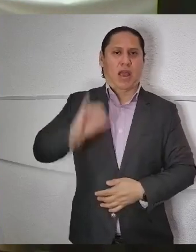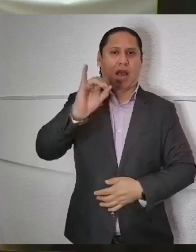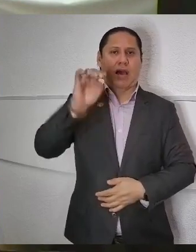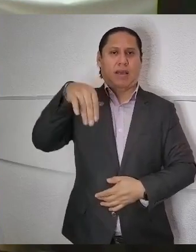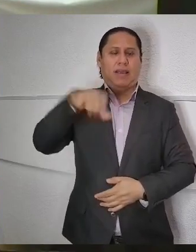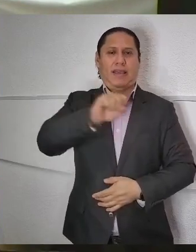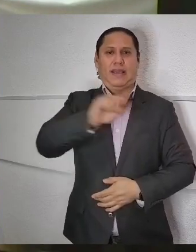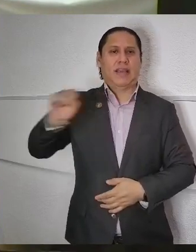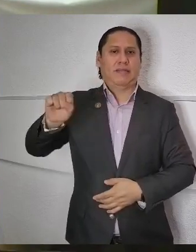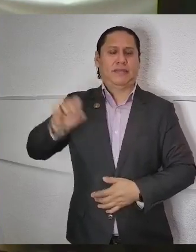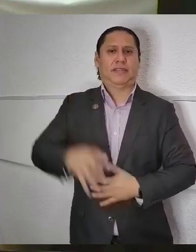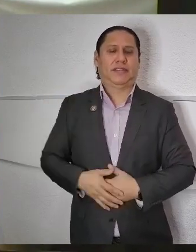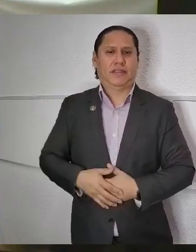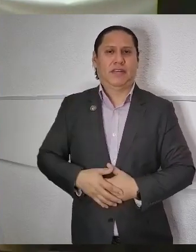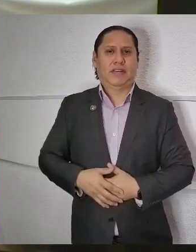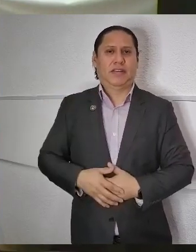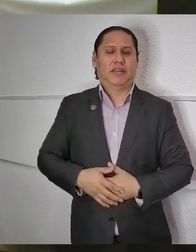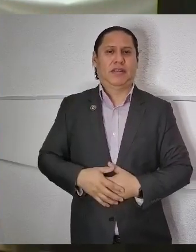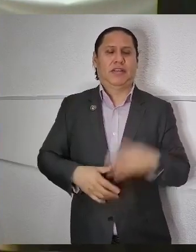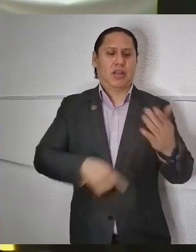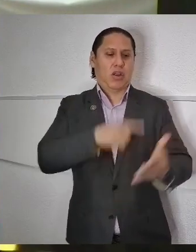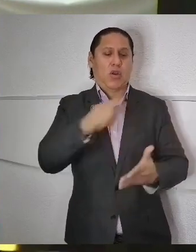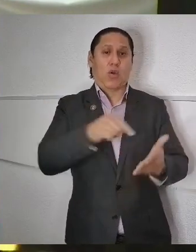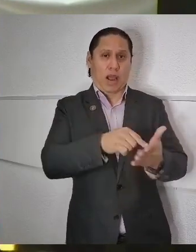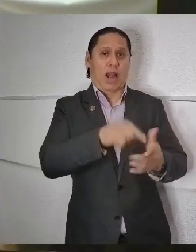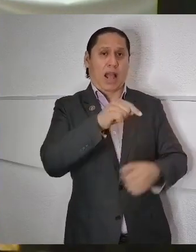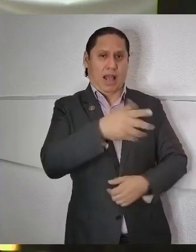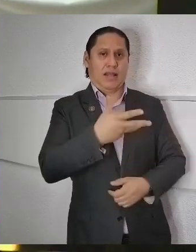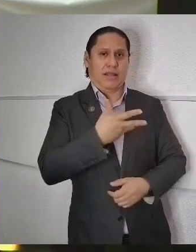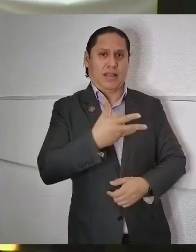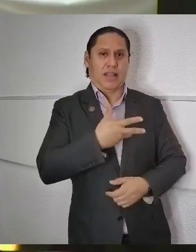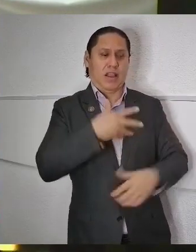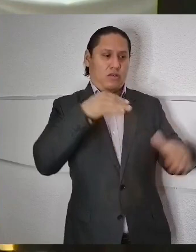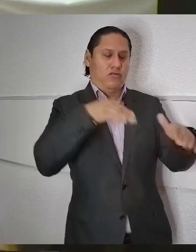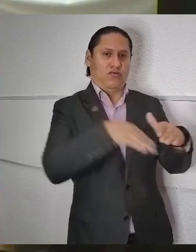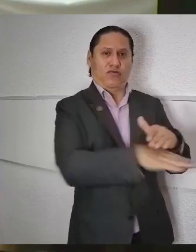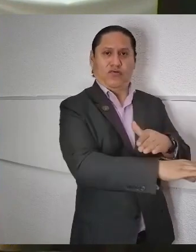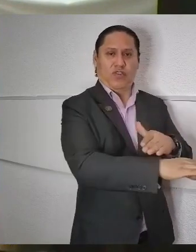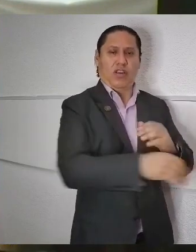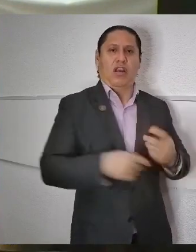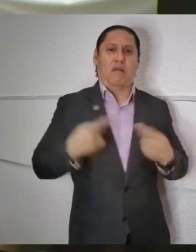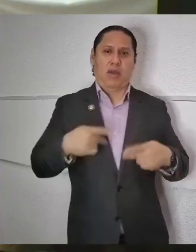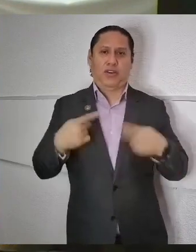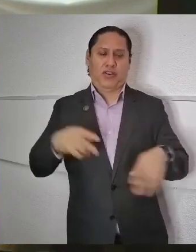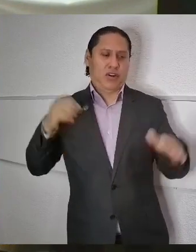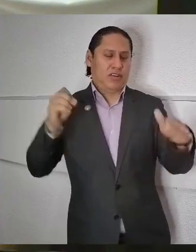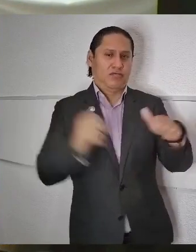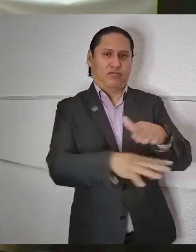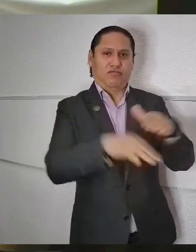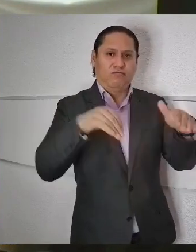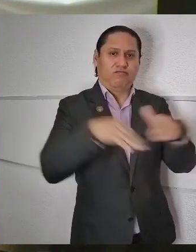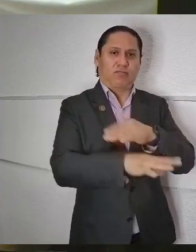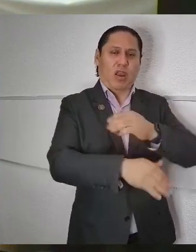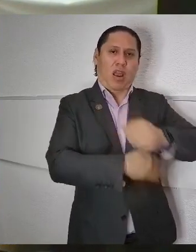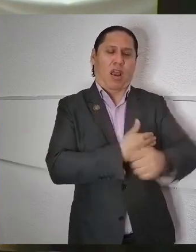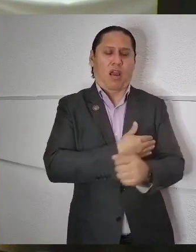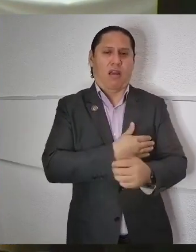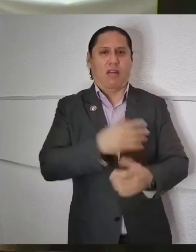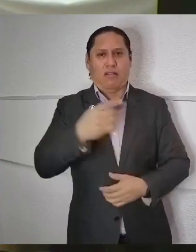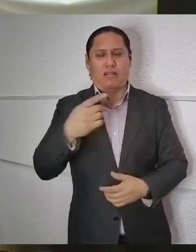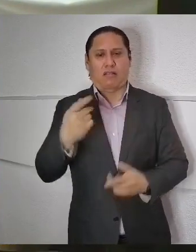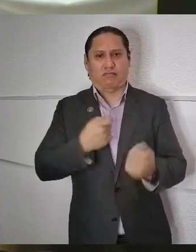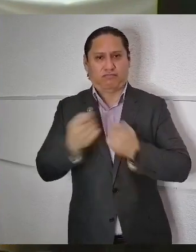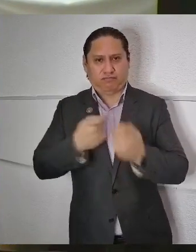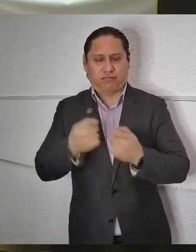Seguro Social, donde se encuentra construido el albergue comunitario Na Xultoc, administrado por